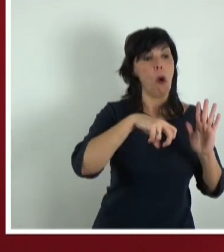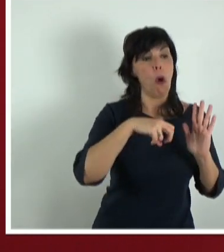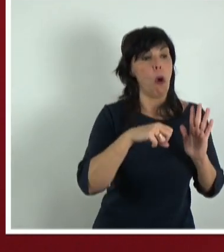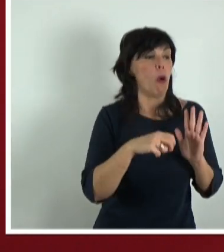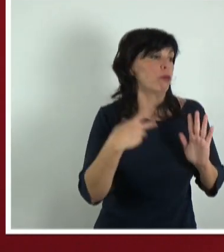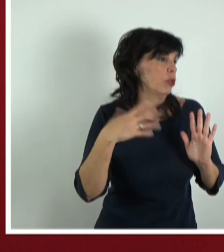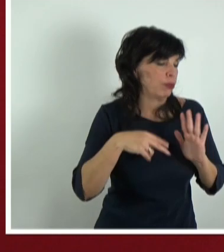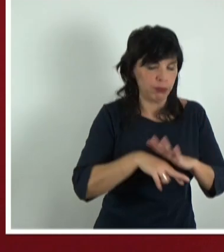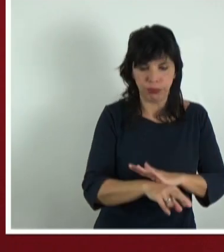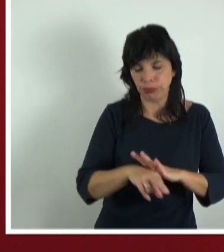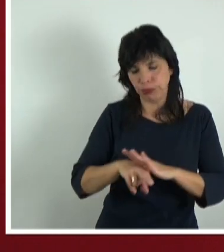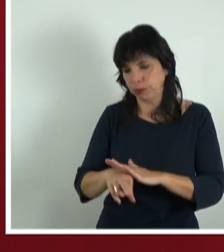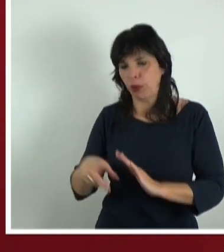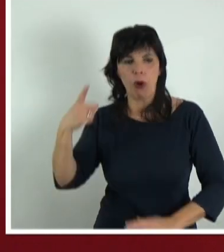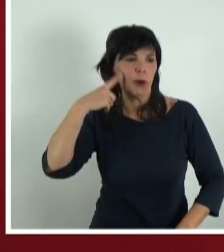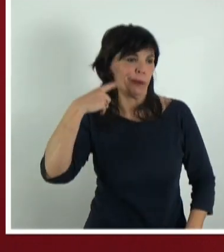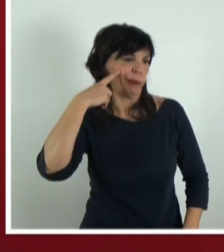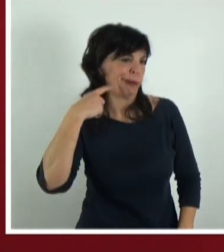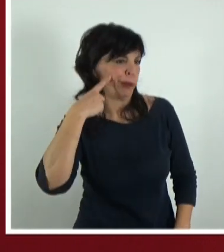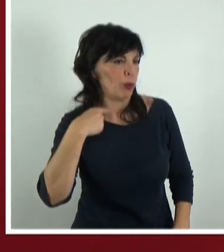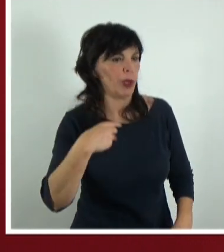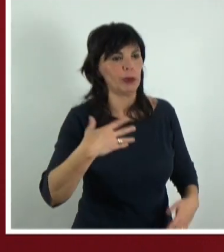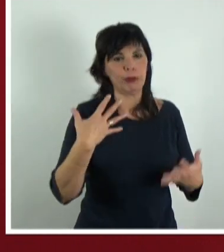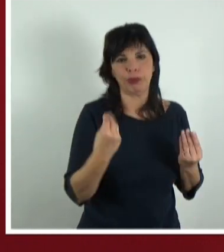protocolo, costumbres,